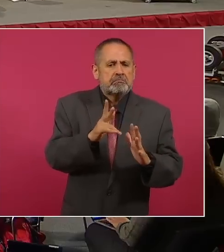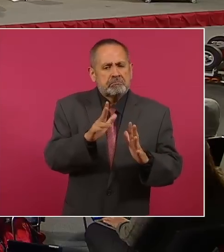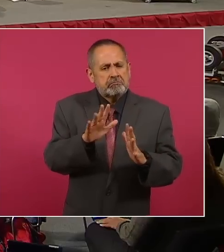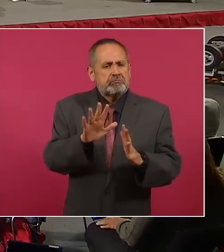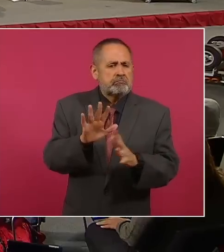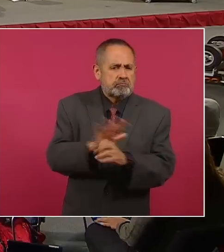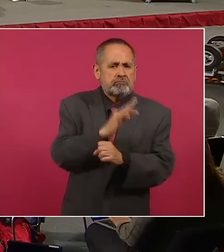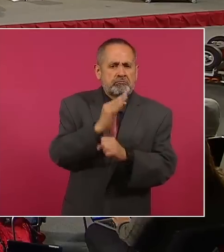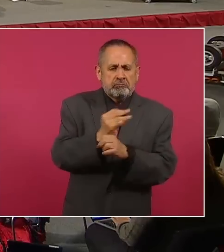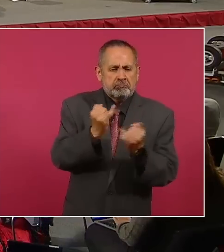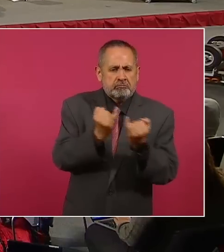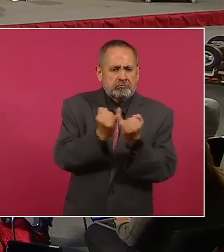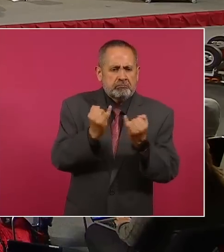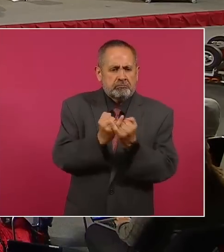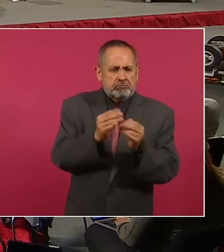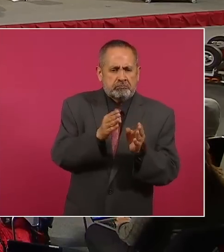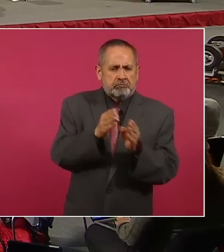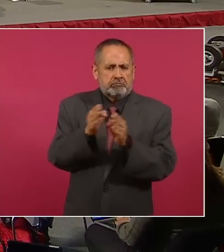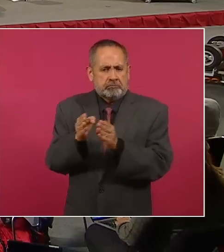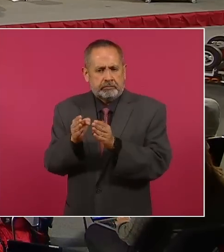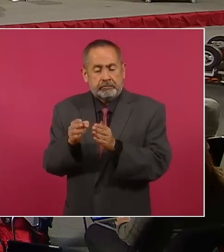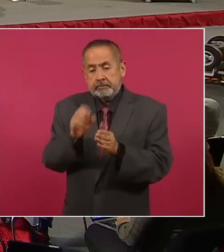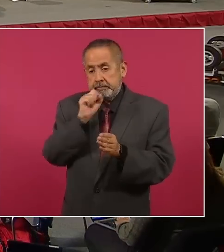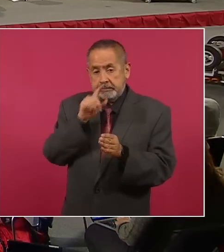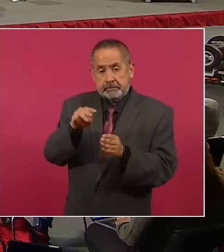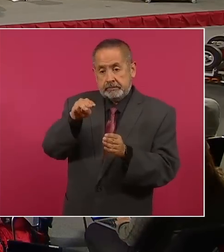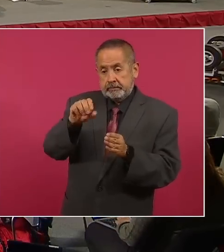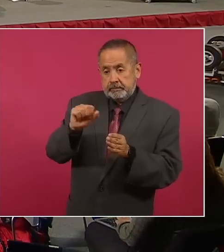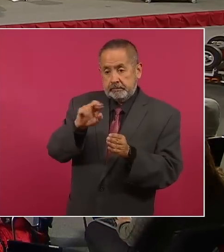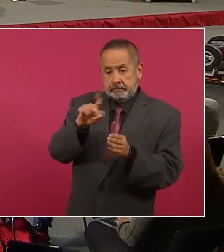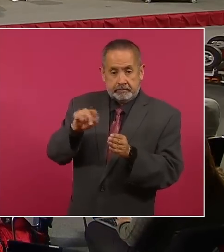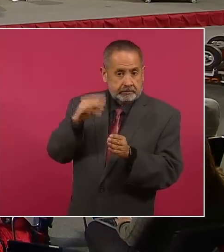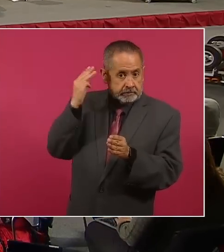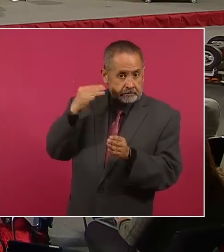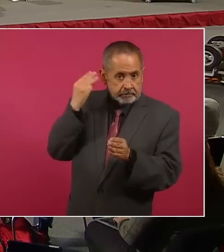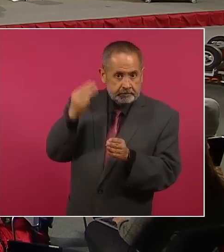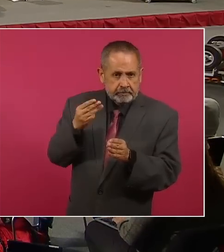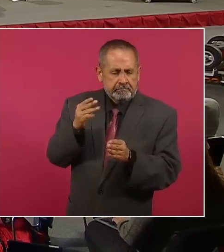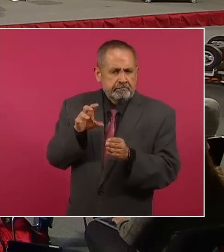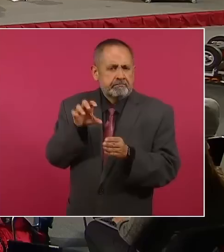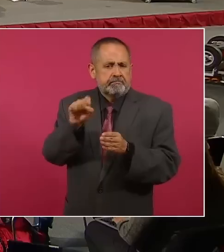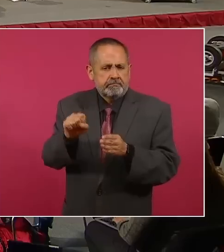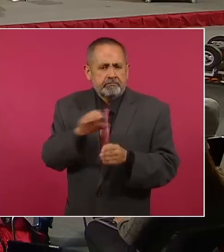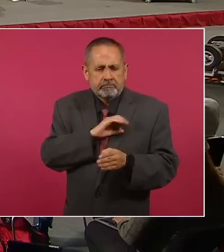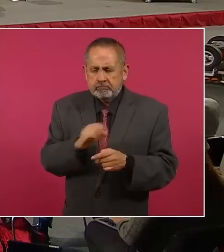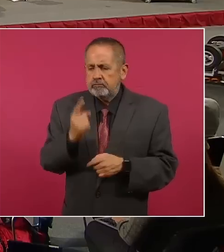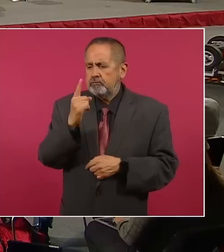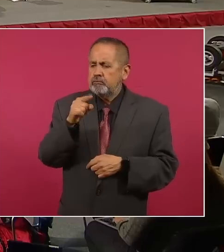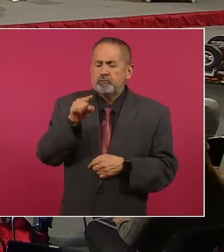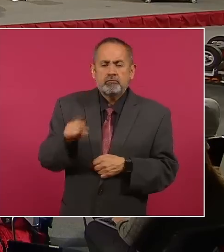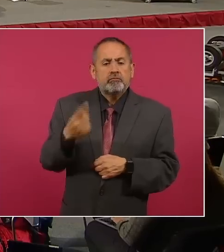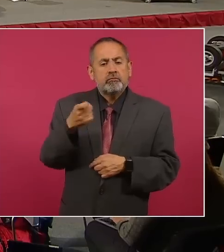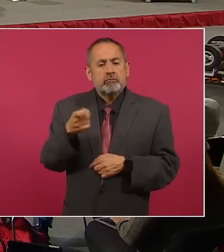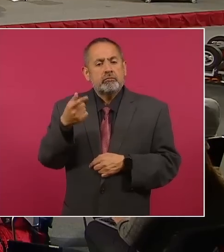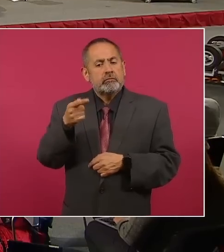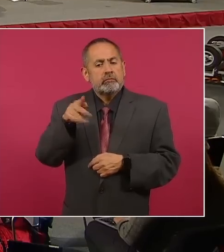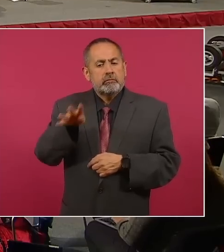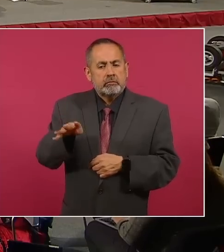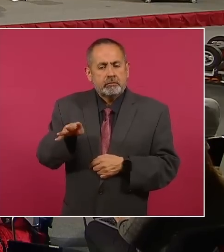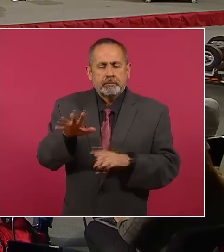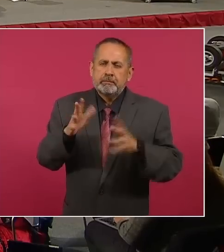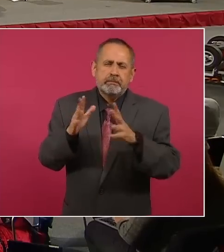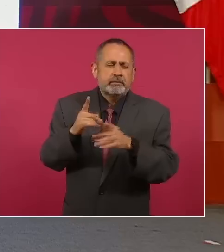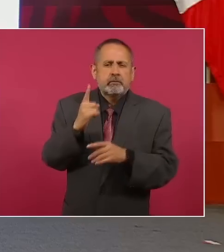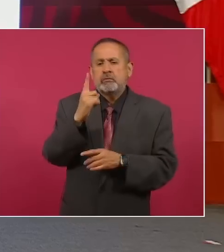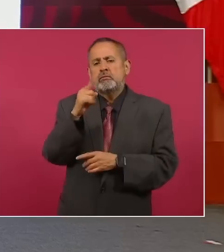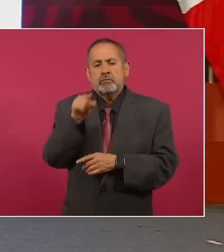mismo y la idea es, bueno, y en el mes de marzo ya vamos a alcanzar el 1.179, casi el